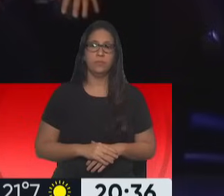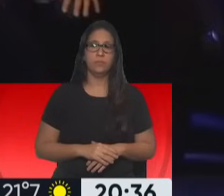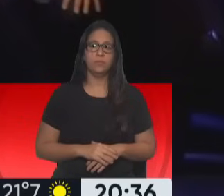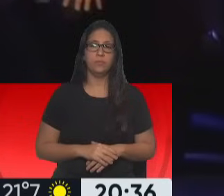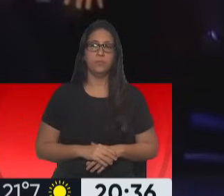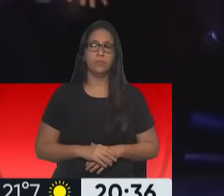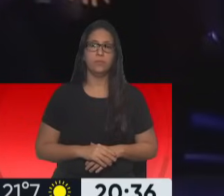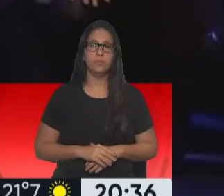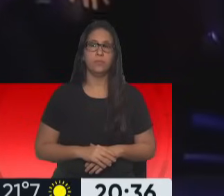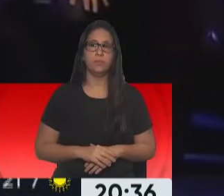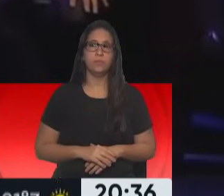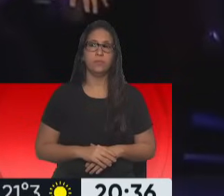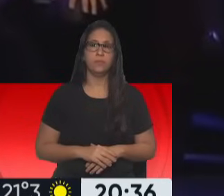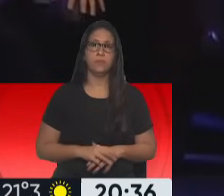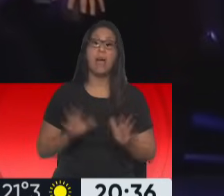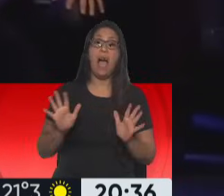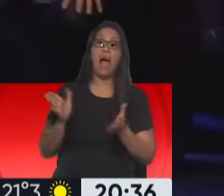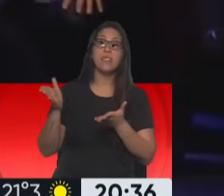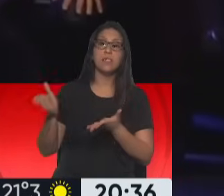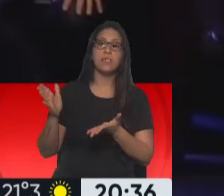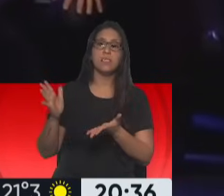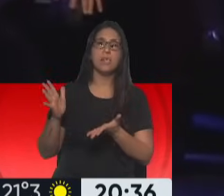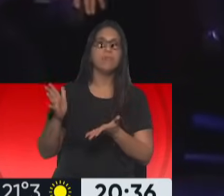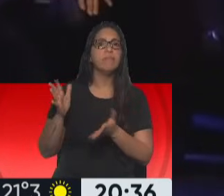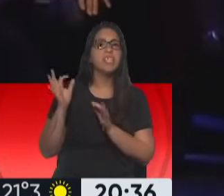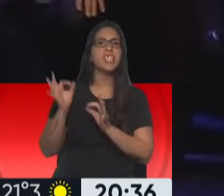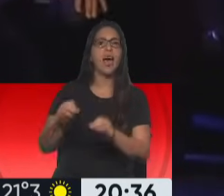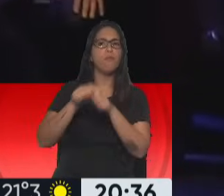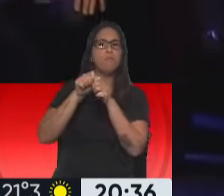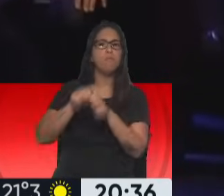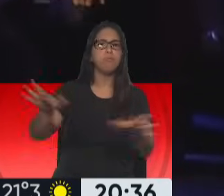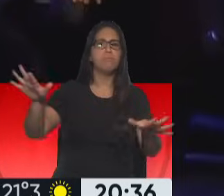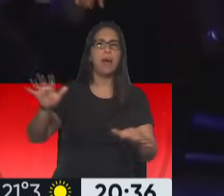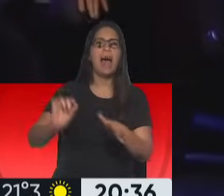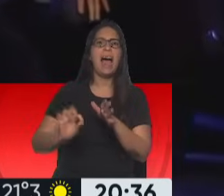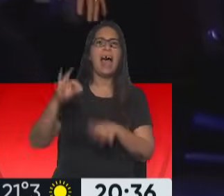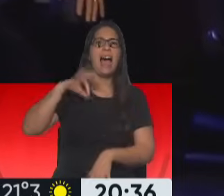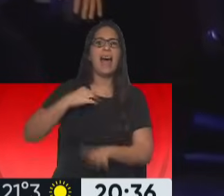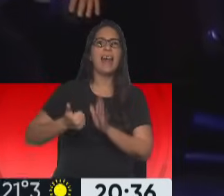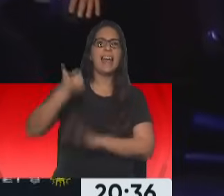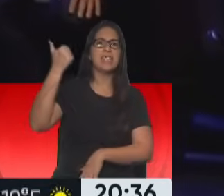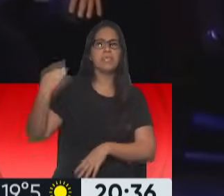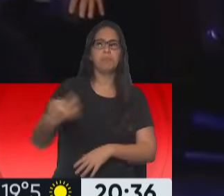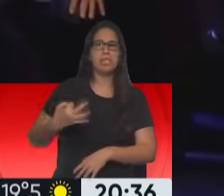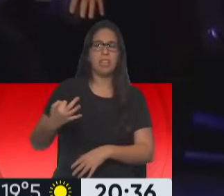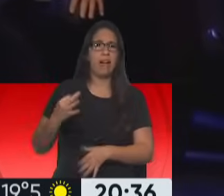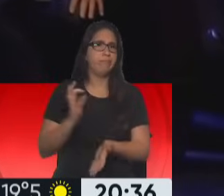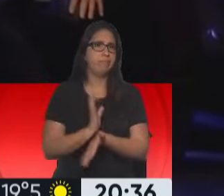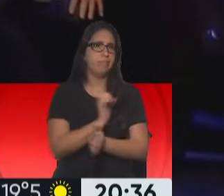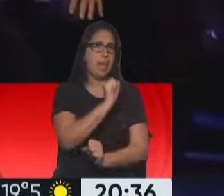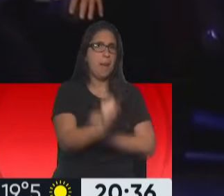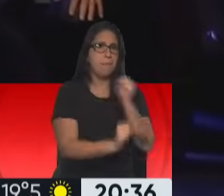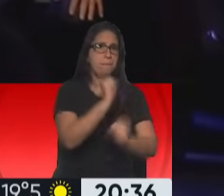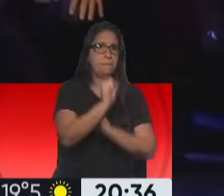Así llegaron a plantear un concepto tan ridículo como el de ganancias extraordinarias, como si las empresas